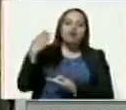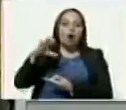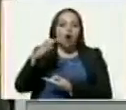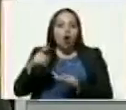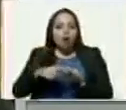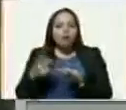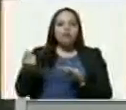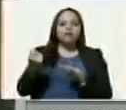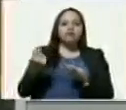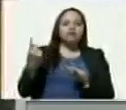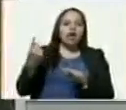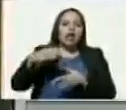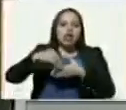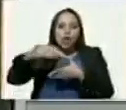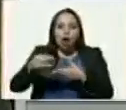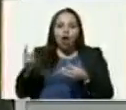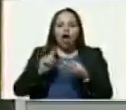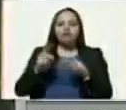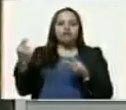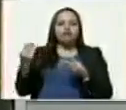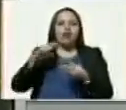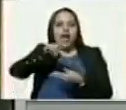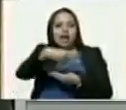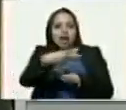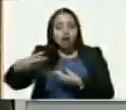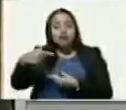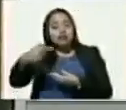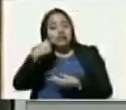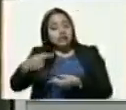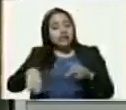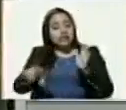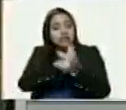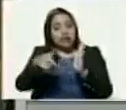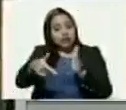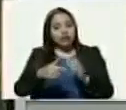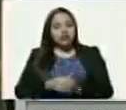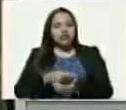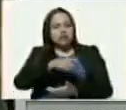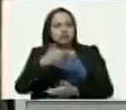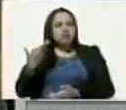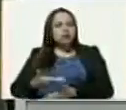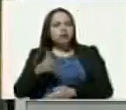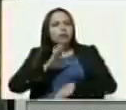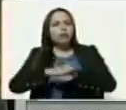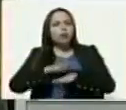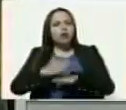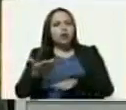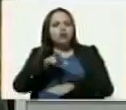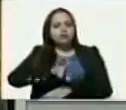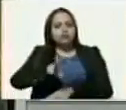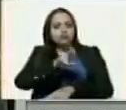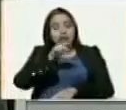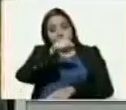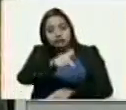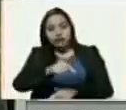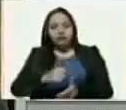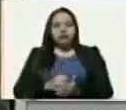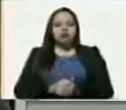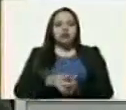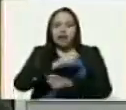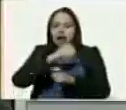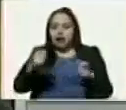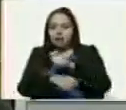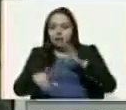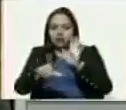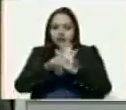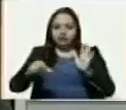Así lo establece la ley. Ahí es importante entonces destacar el por qué se implementó esta reforma.